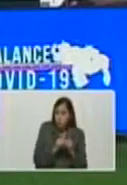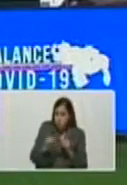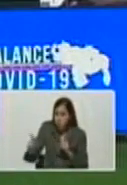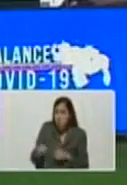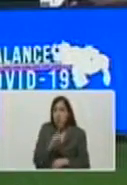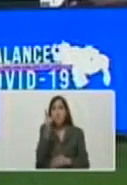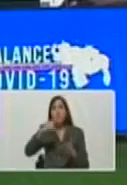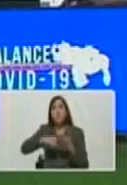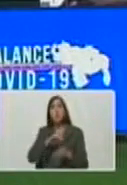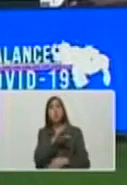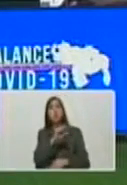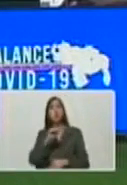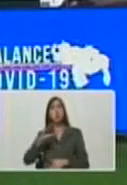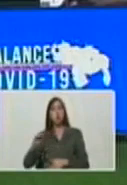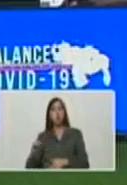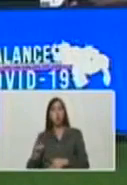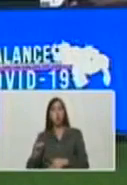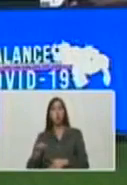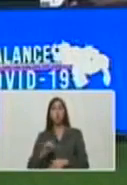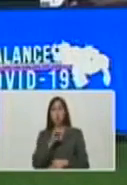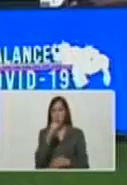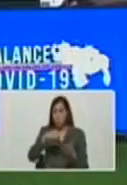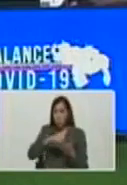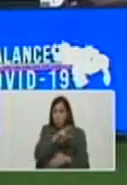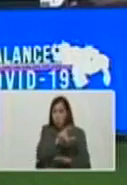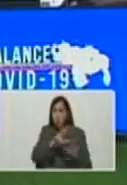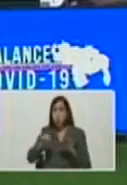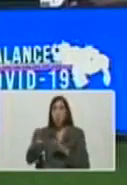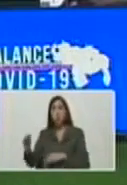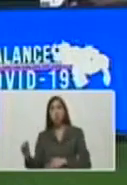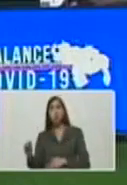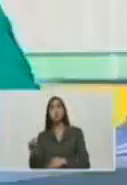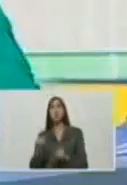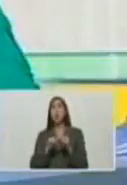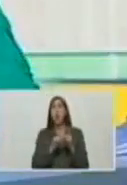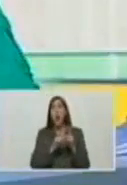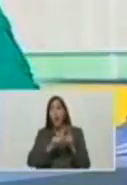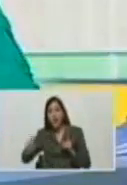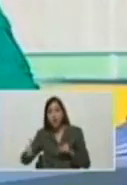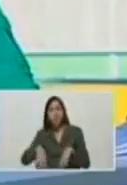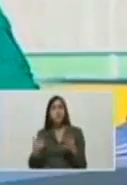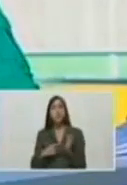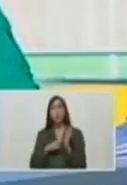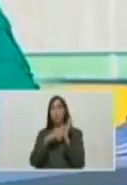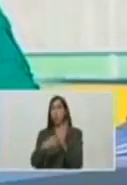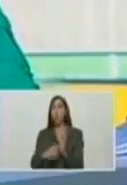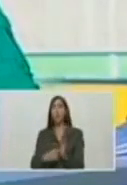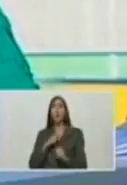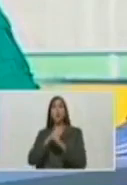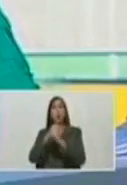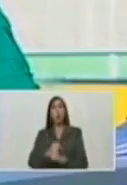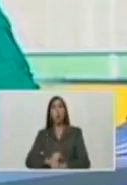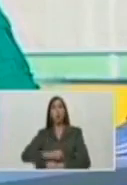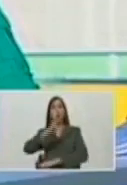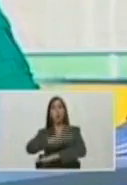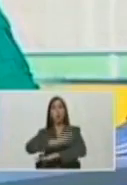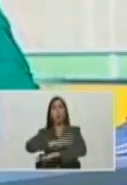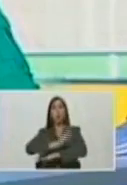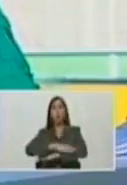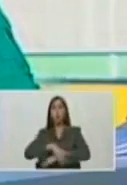1200 y en la distancia de 1800. En 1800 había demostrado la capacidad